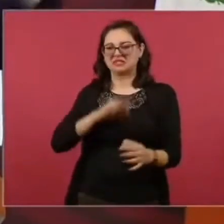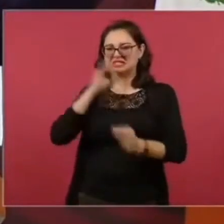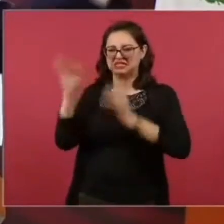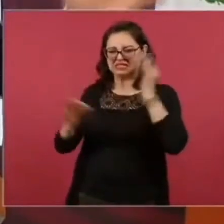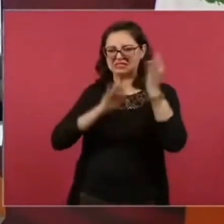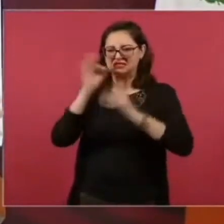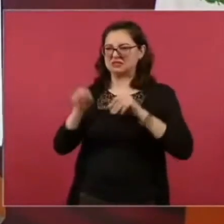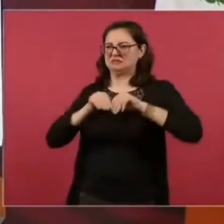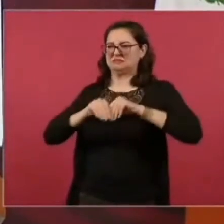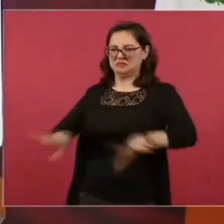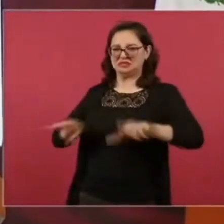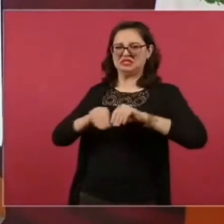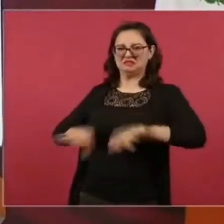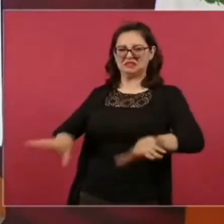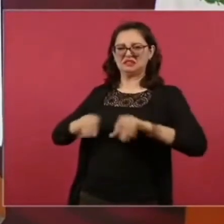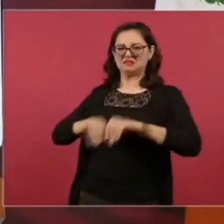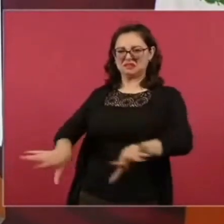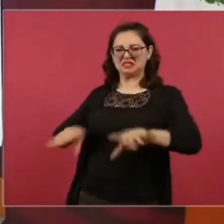Arreció.